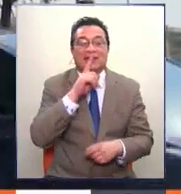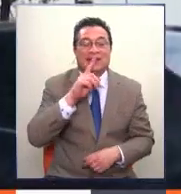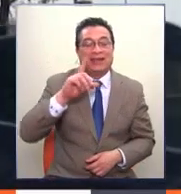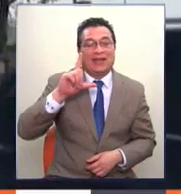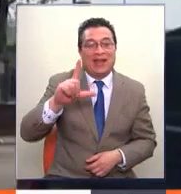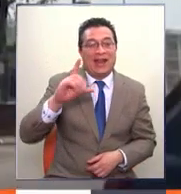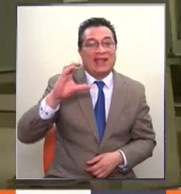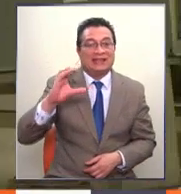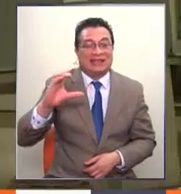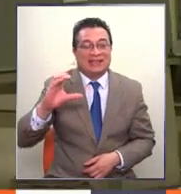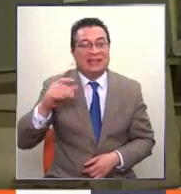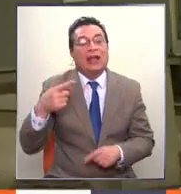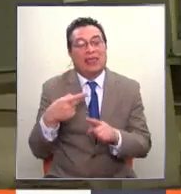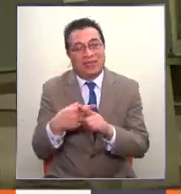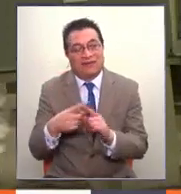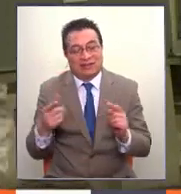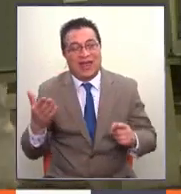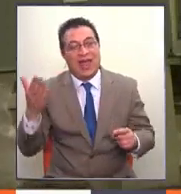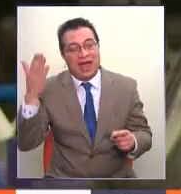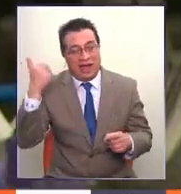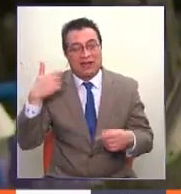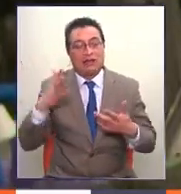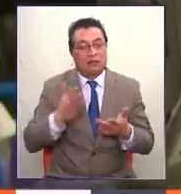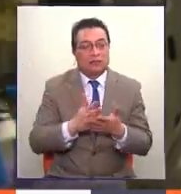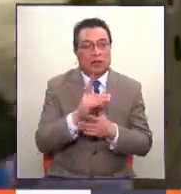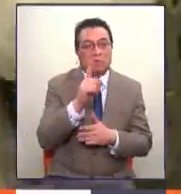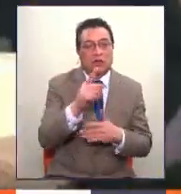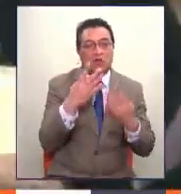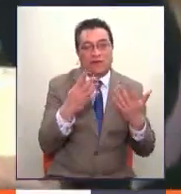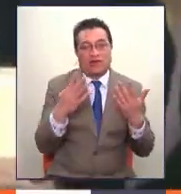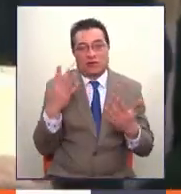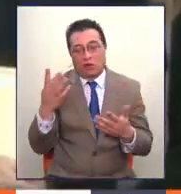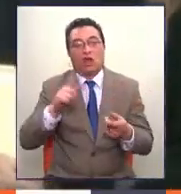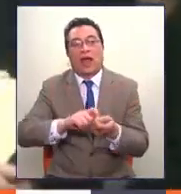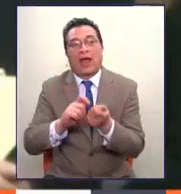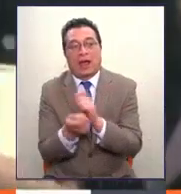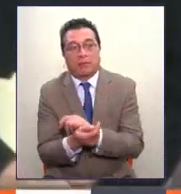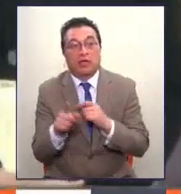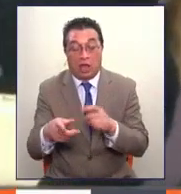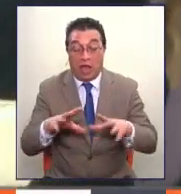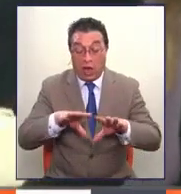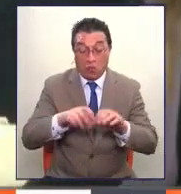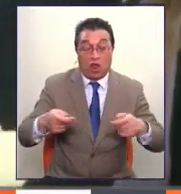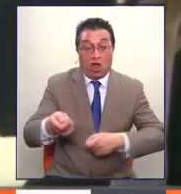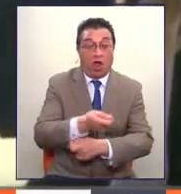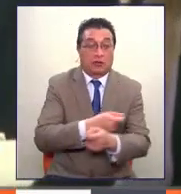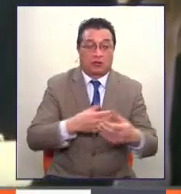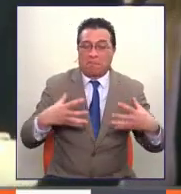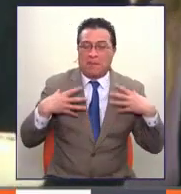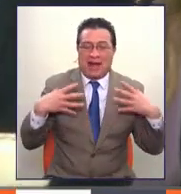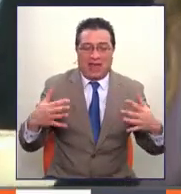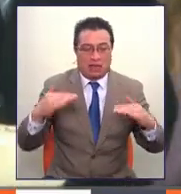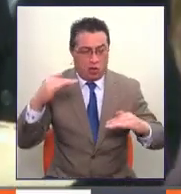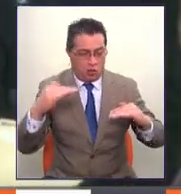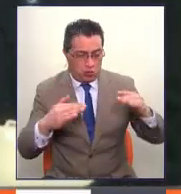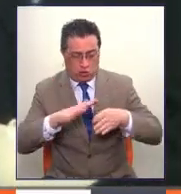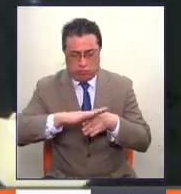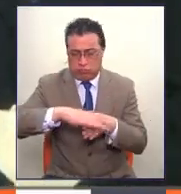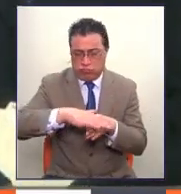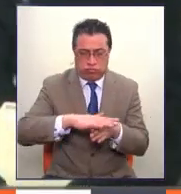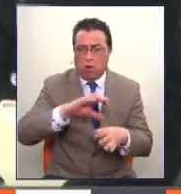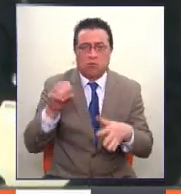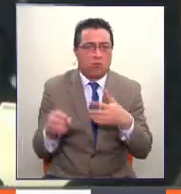de América del Norte, vigente desde 1994. Es el acuerdo comercial más grande, más justo, balanceado y moderno